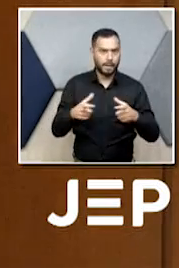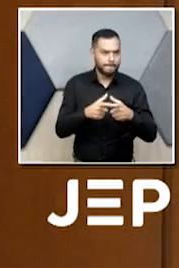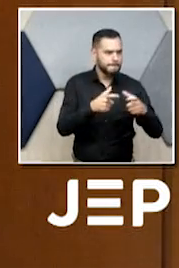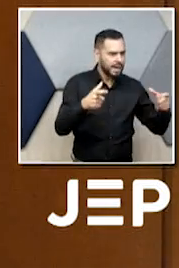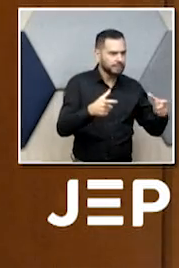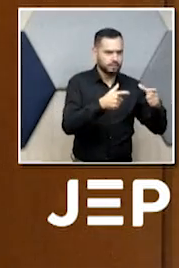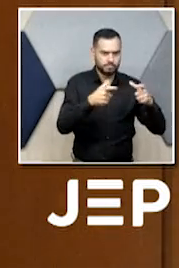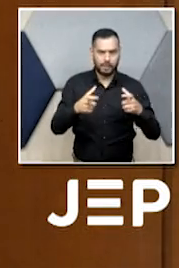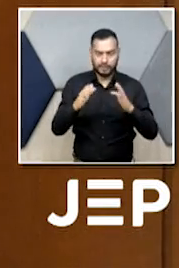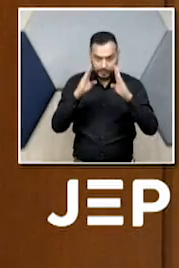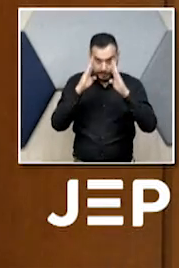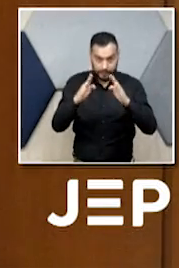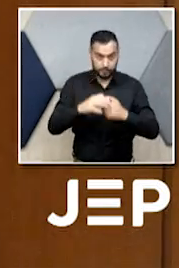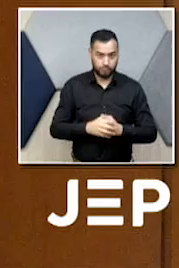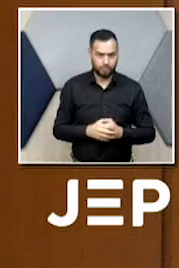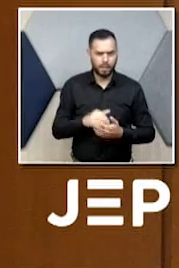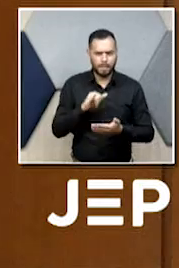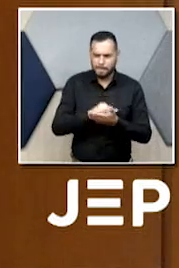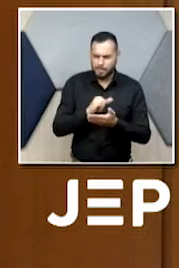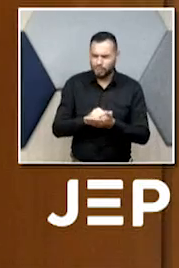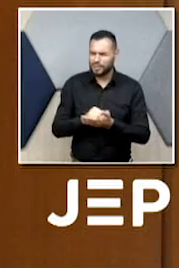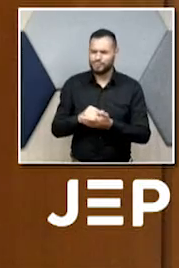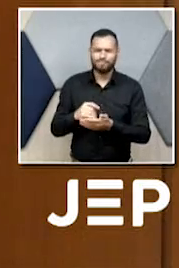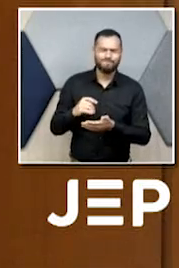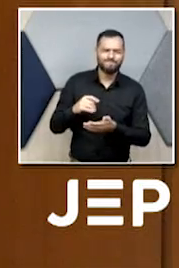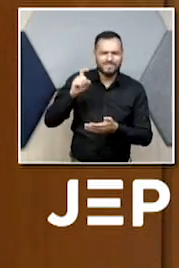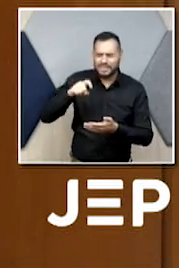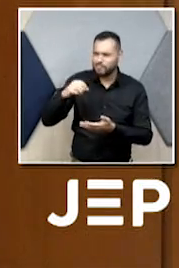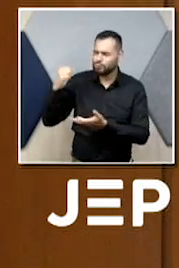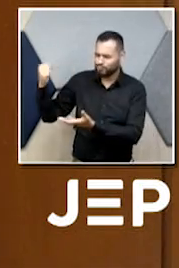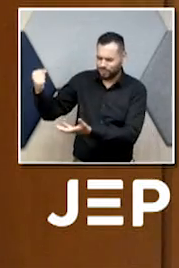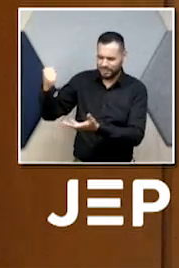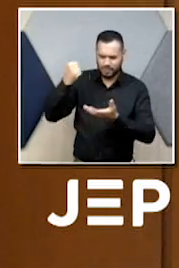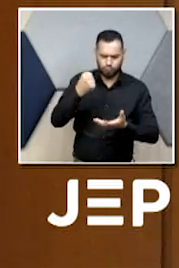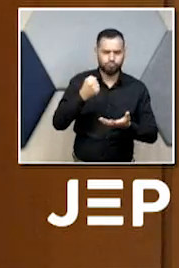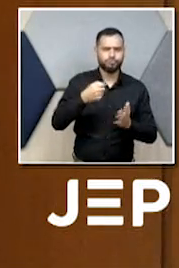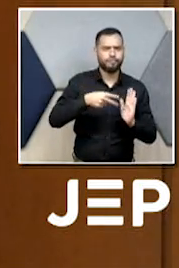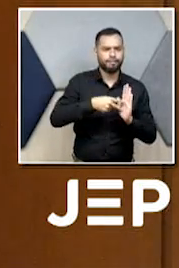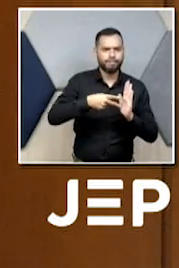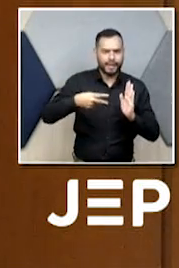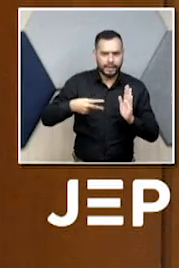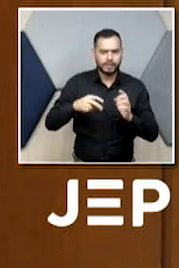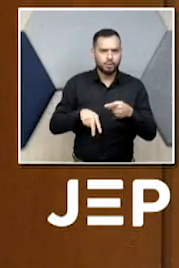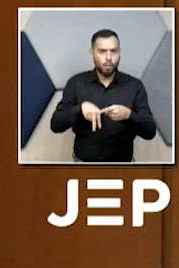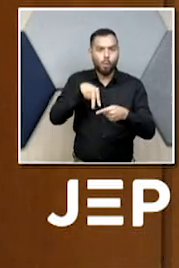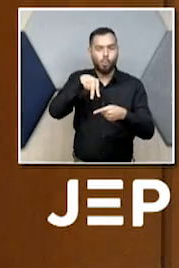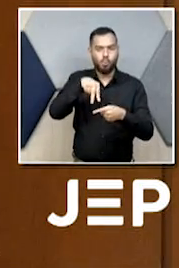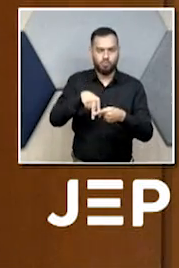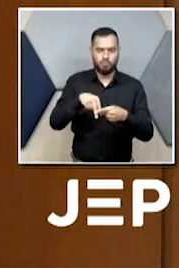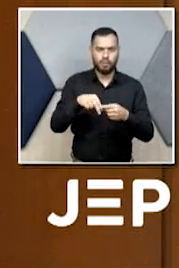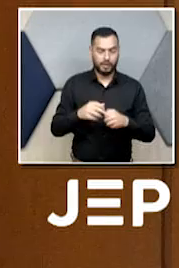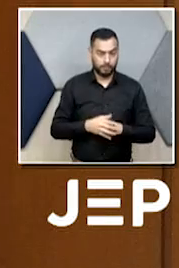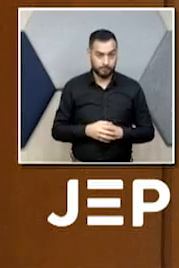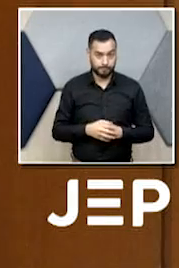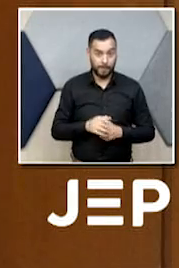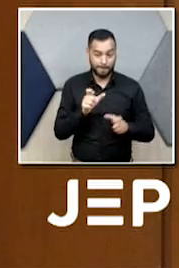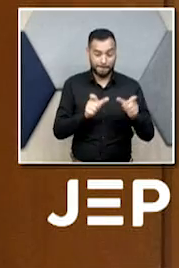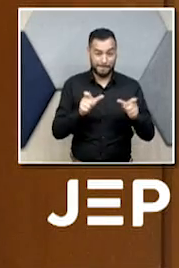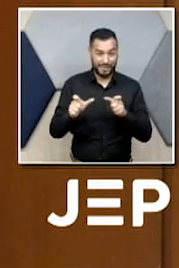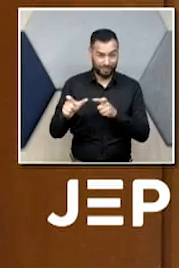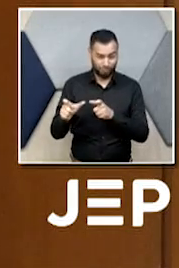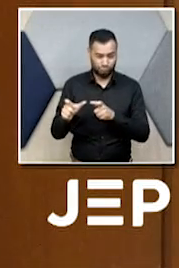allegando ingentes recursos técnicos y humanos que nos permitan, como